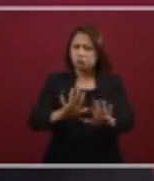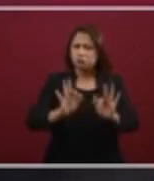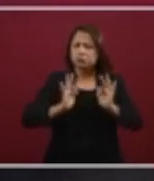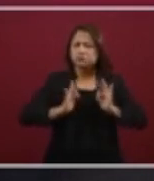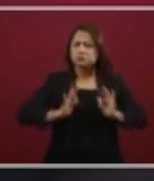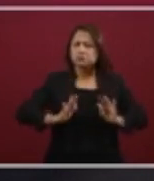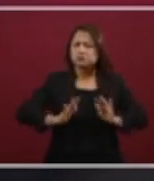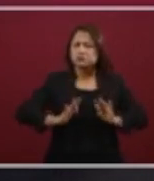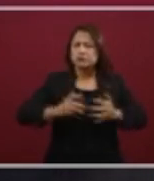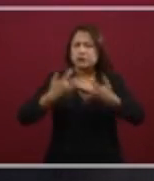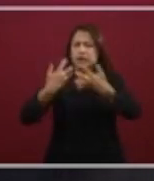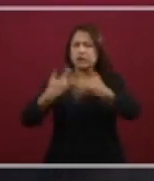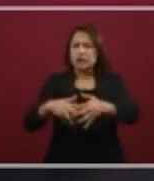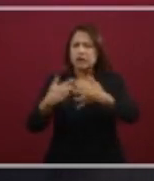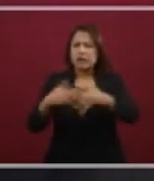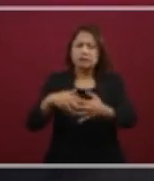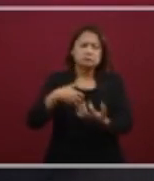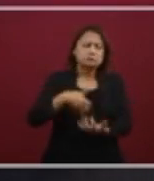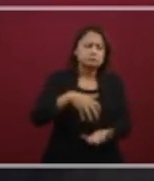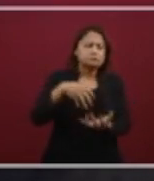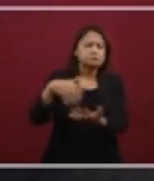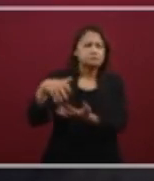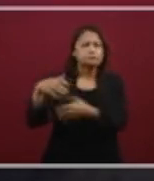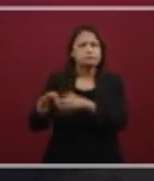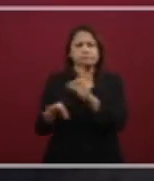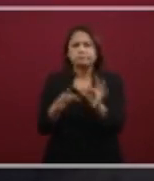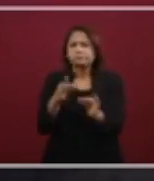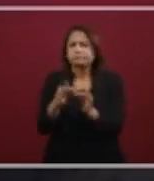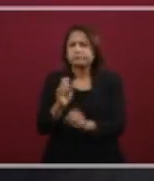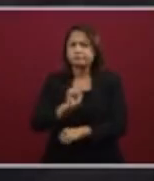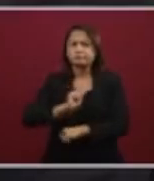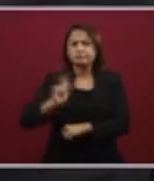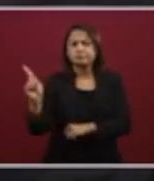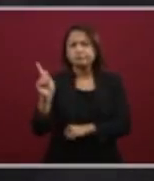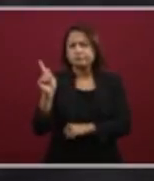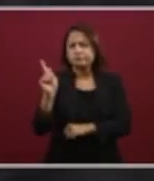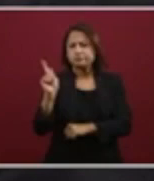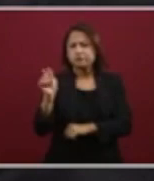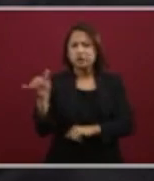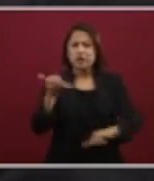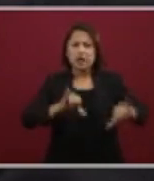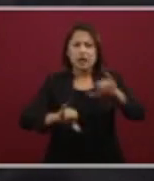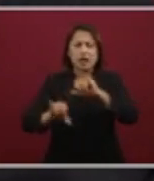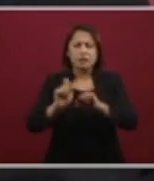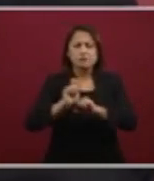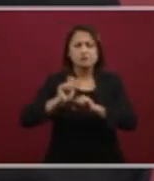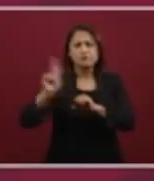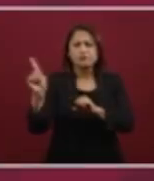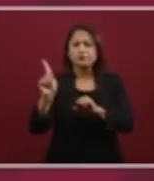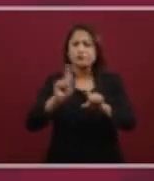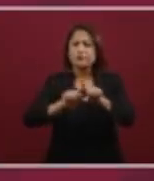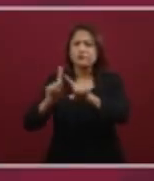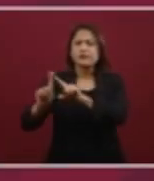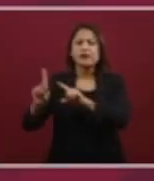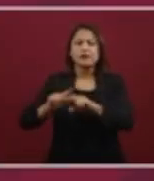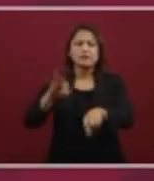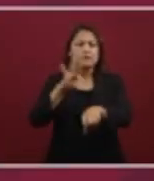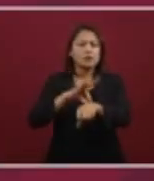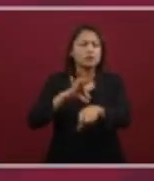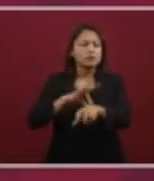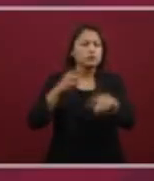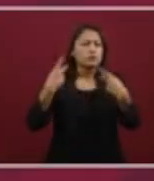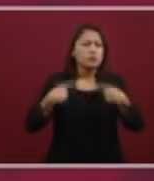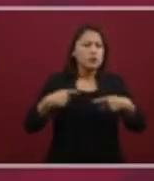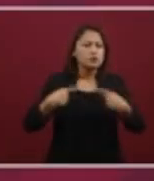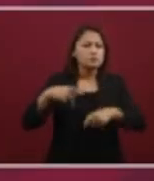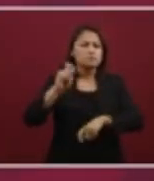buenos equipos, buenos laboratorios, médicos suficientes, especialistas, no